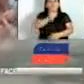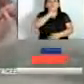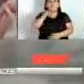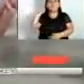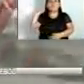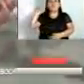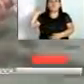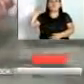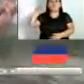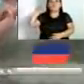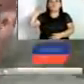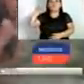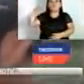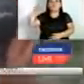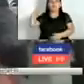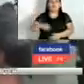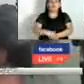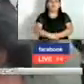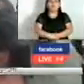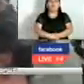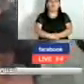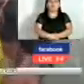Rojas, Voz de América, Houston.